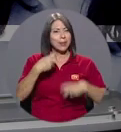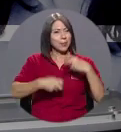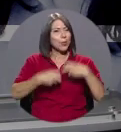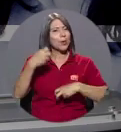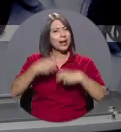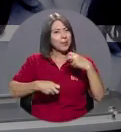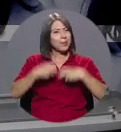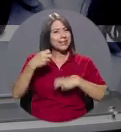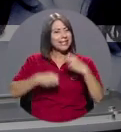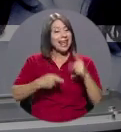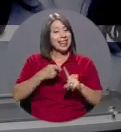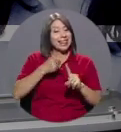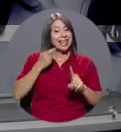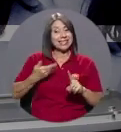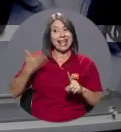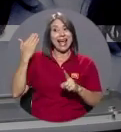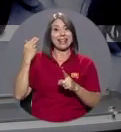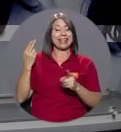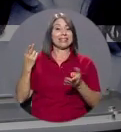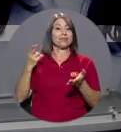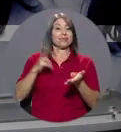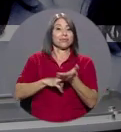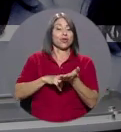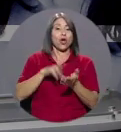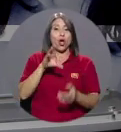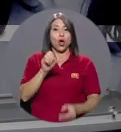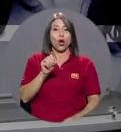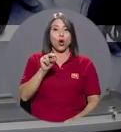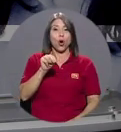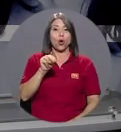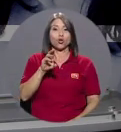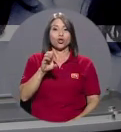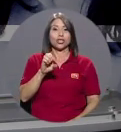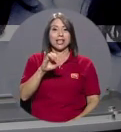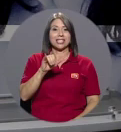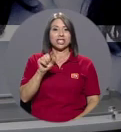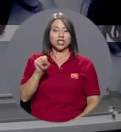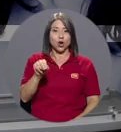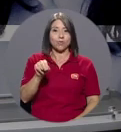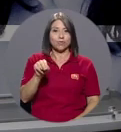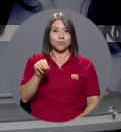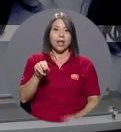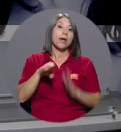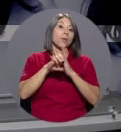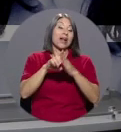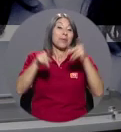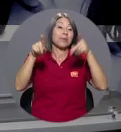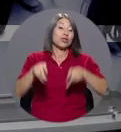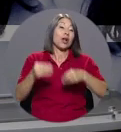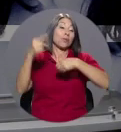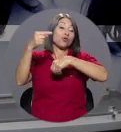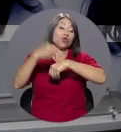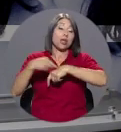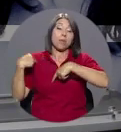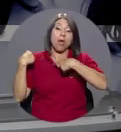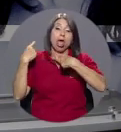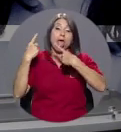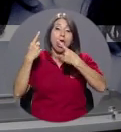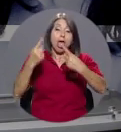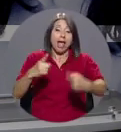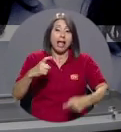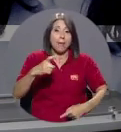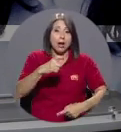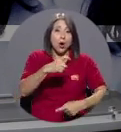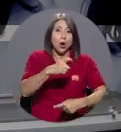desde las concesiones, ¿verdad? Que los que han generado cultivos de camarón por muchos tiempos tienen que renovar